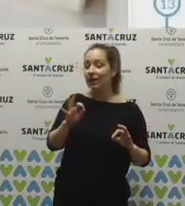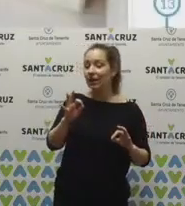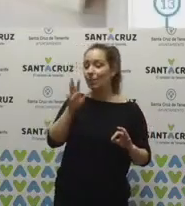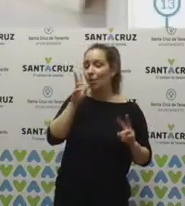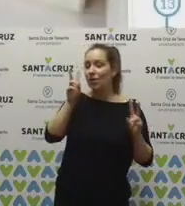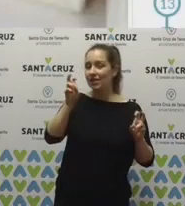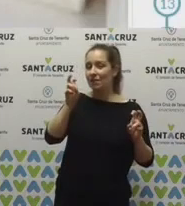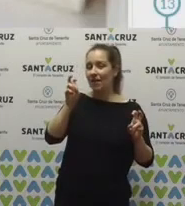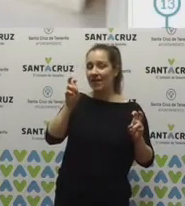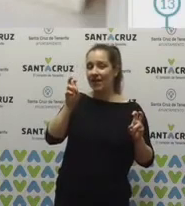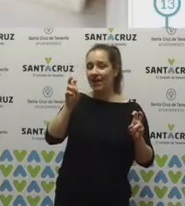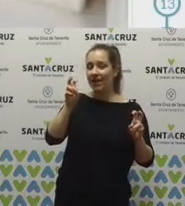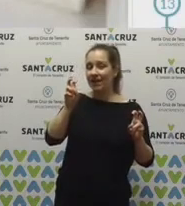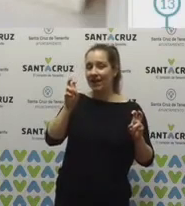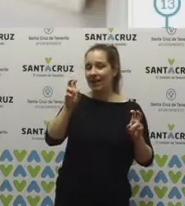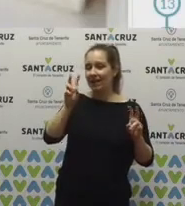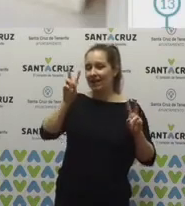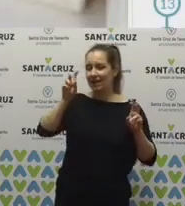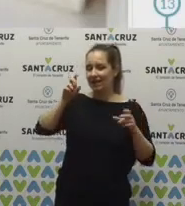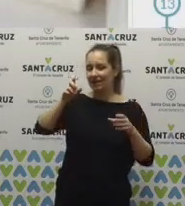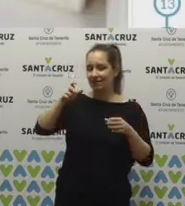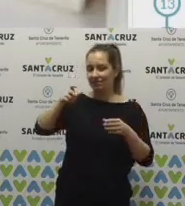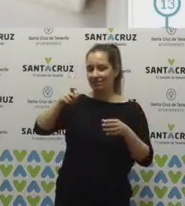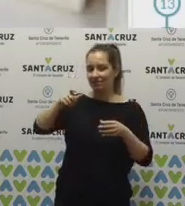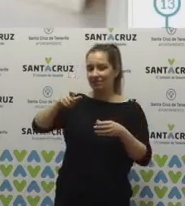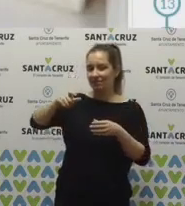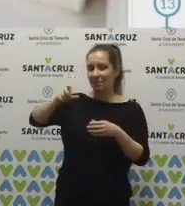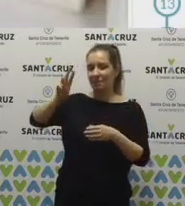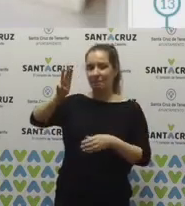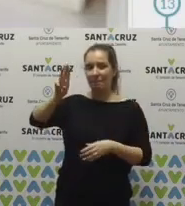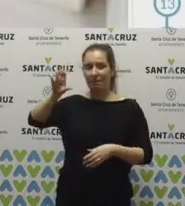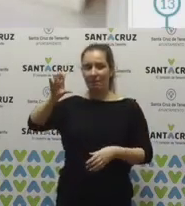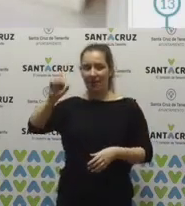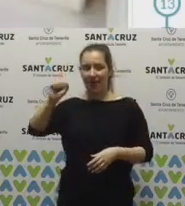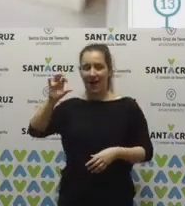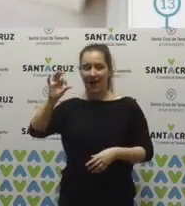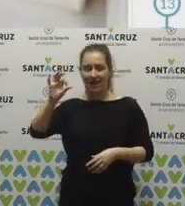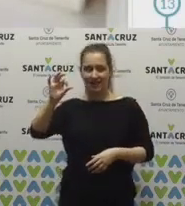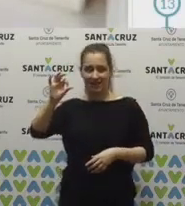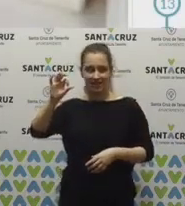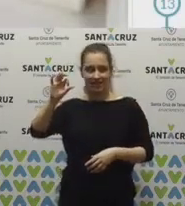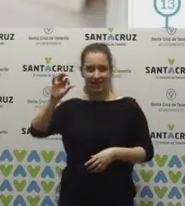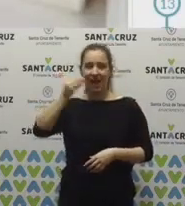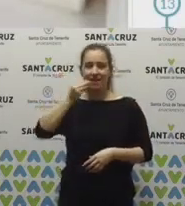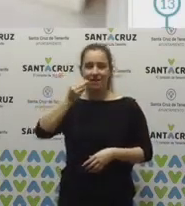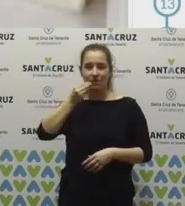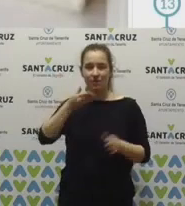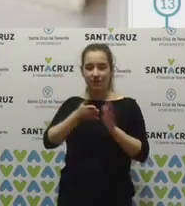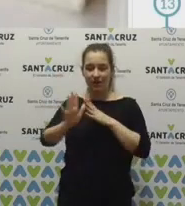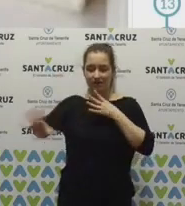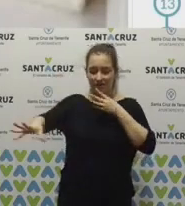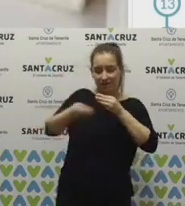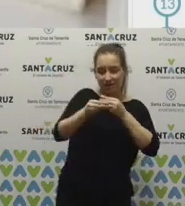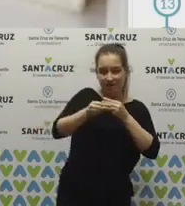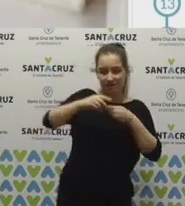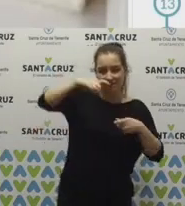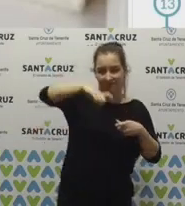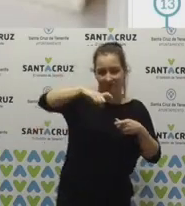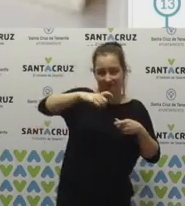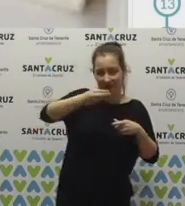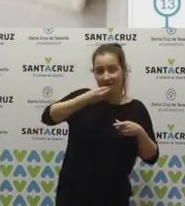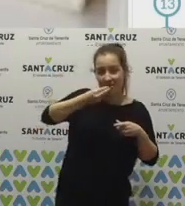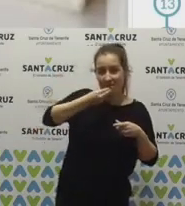de alimentos correcto sí exacto es que son complementarias a las de alimentación para dar una mayor respuesta